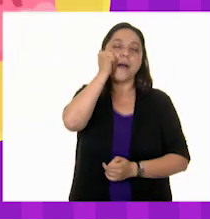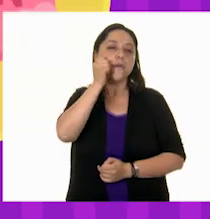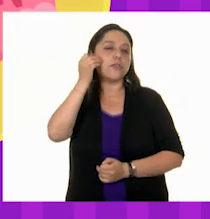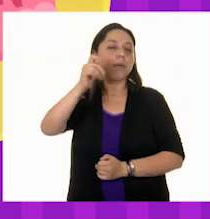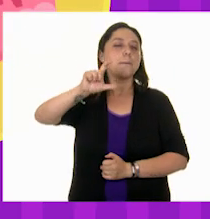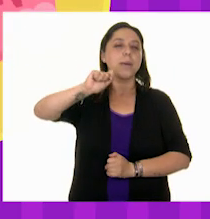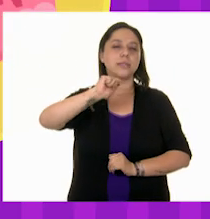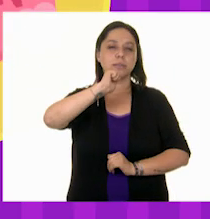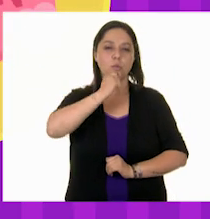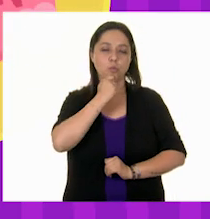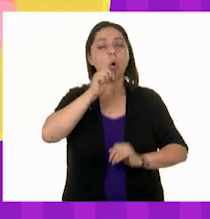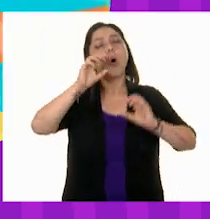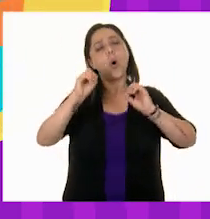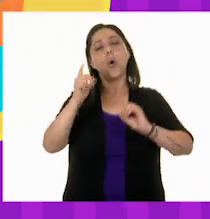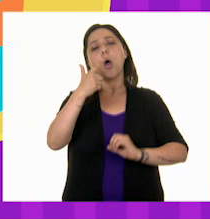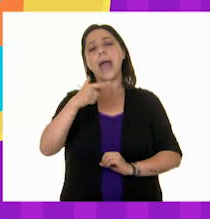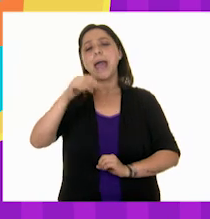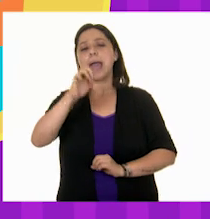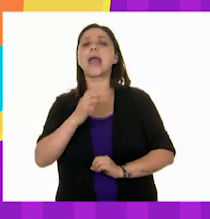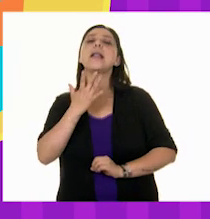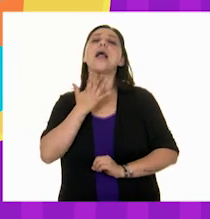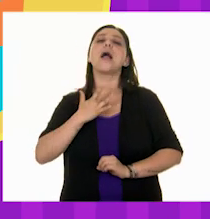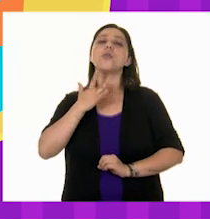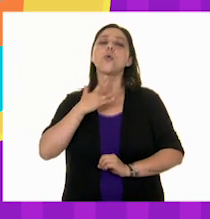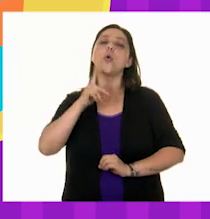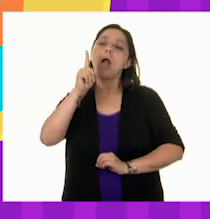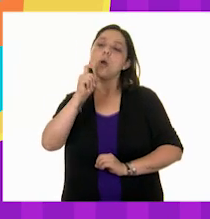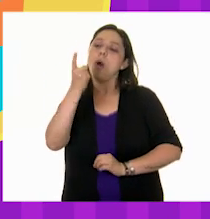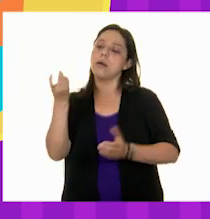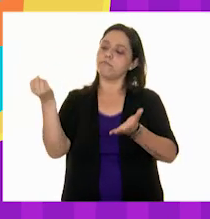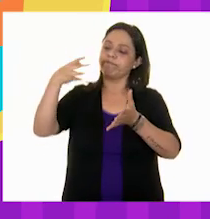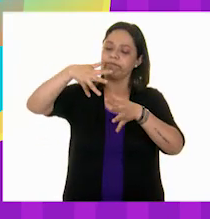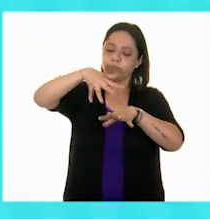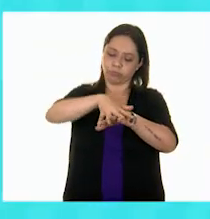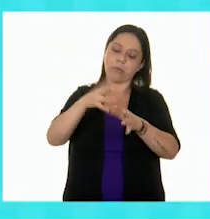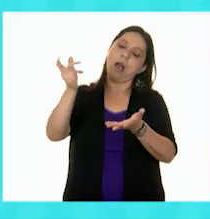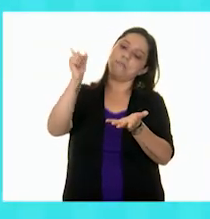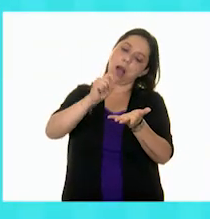durante 20 segundos o aplica desinfectante a base de agua y alcohol.